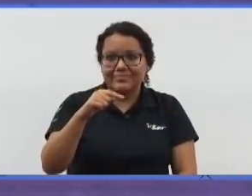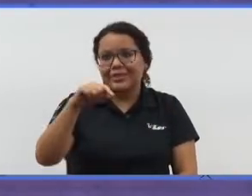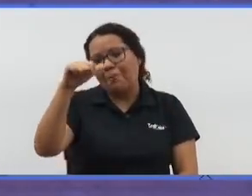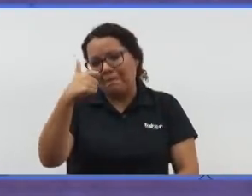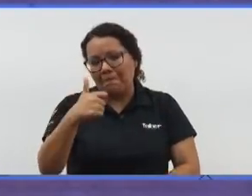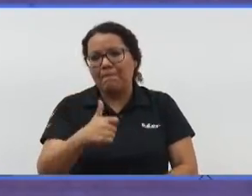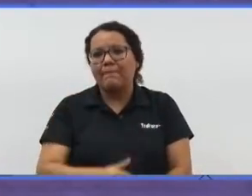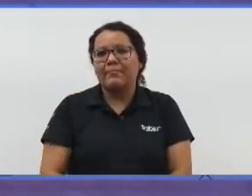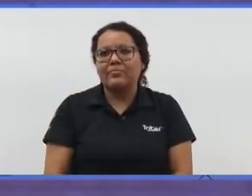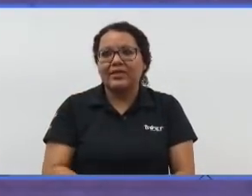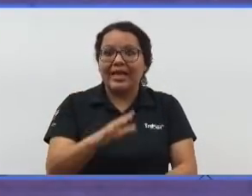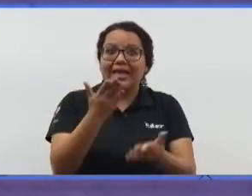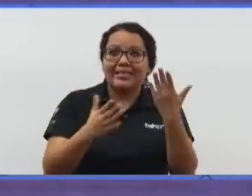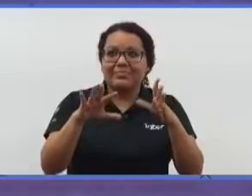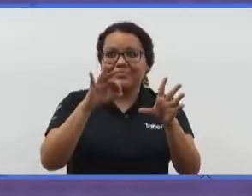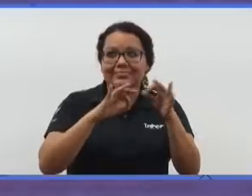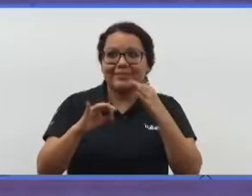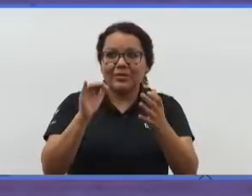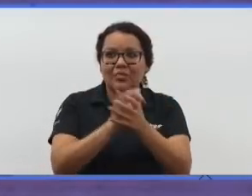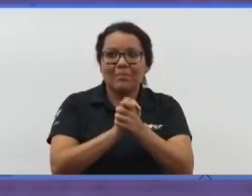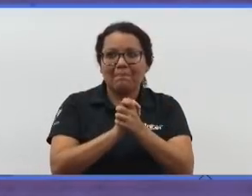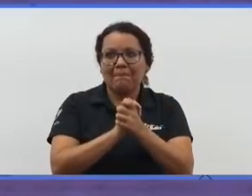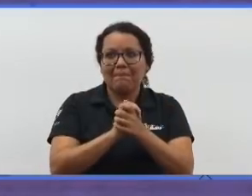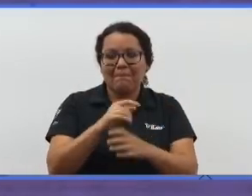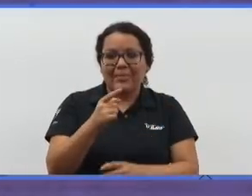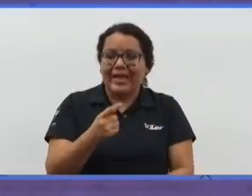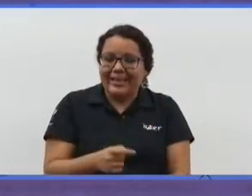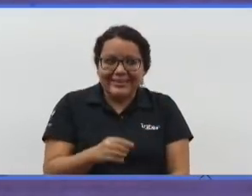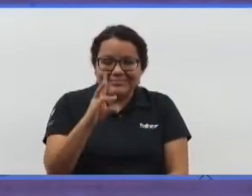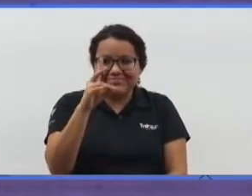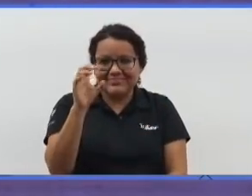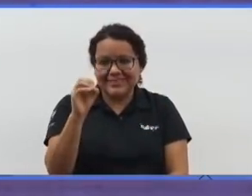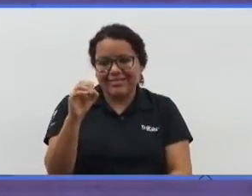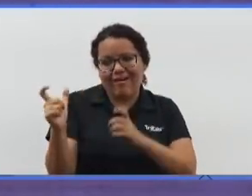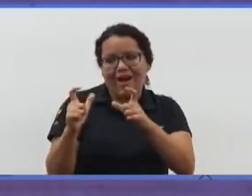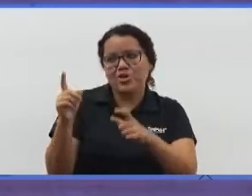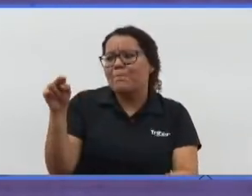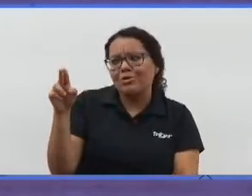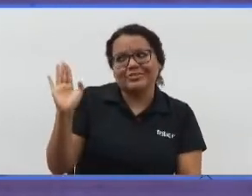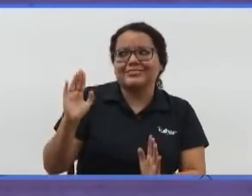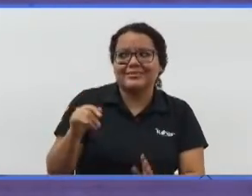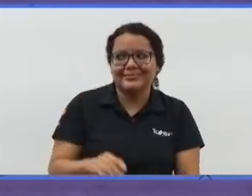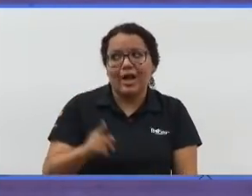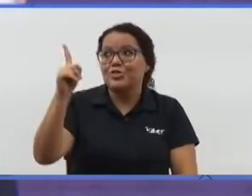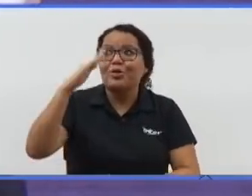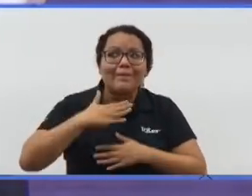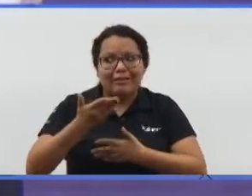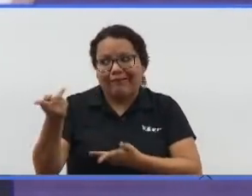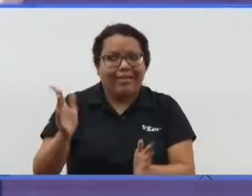atrás para que no se han casado y artana arriba de 70 arriba de 60 corte ante el micrófono dios